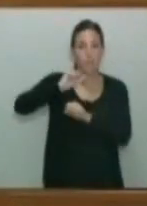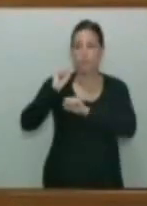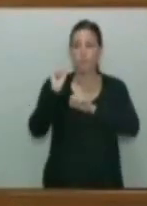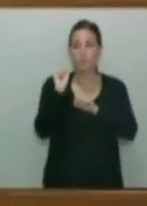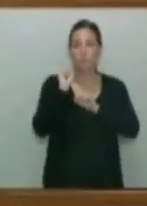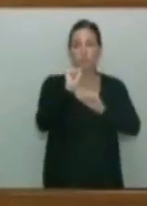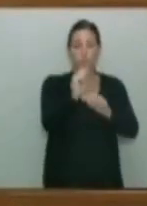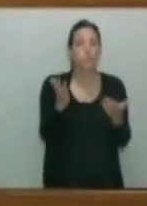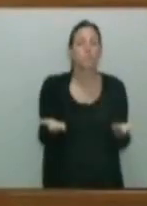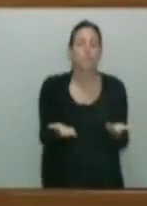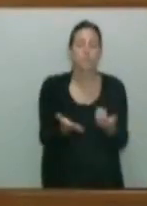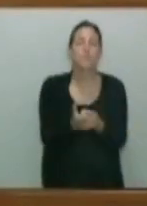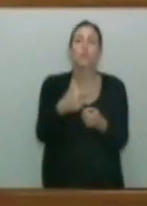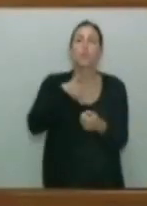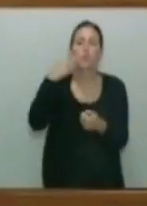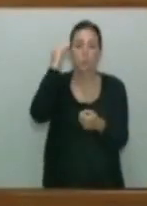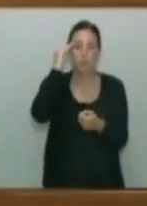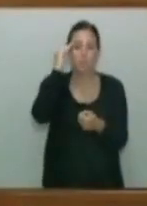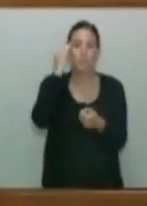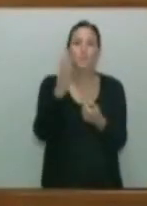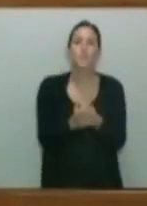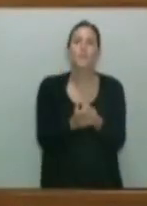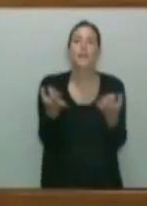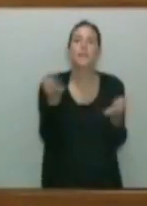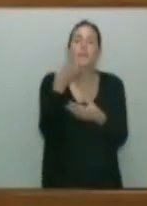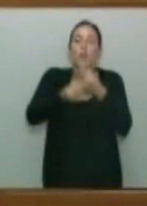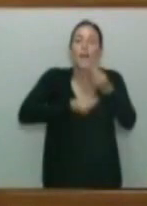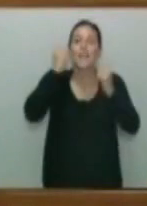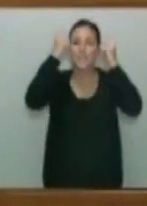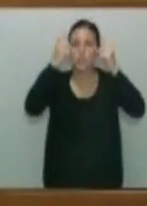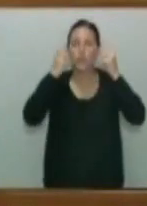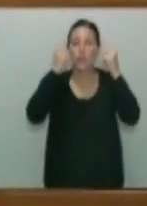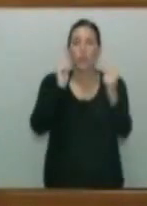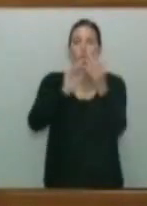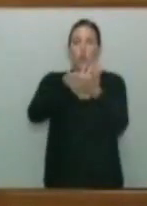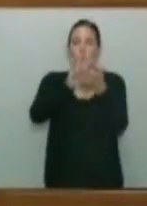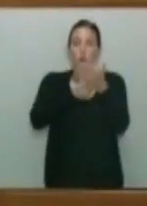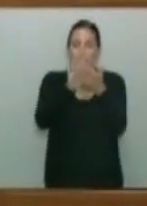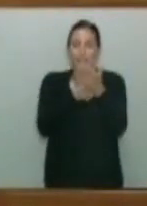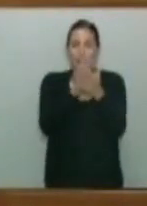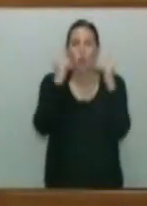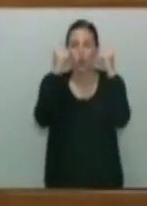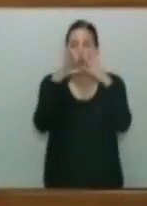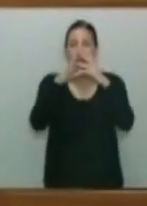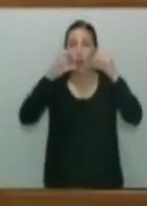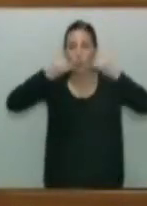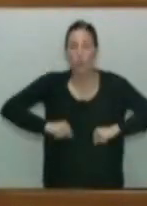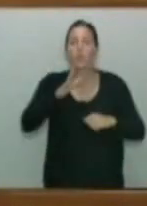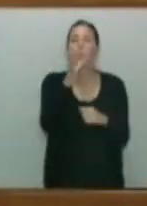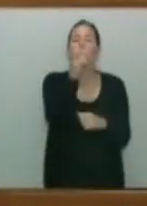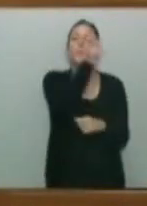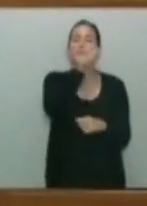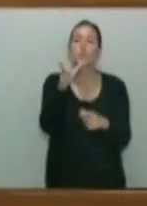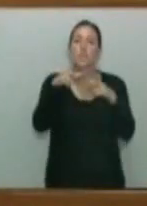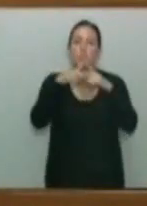suficiente. Yo creo que debemos hacer un esfuerzo de diálogo, un esfuerzo de acuerdo, porque los asturianos están